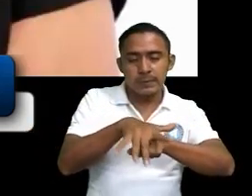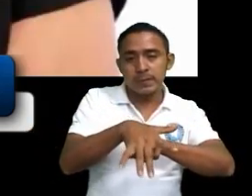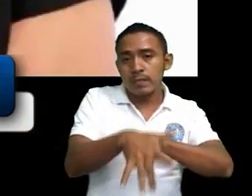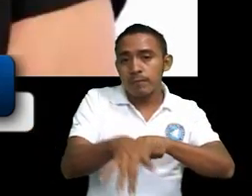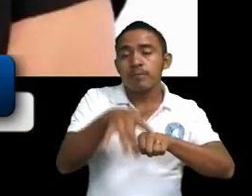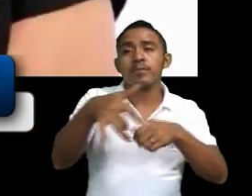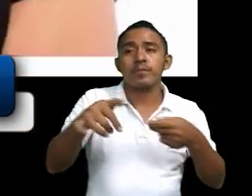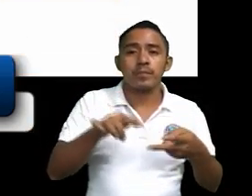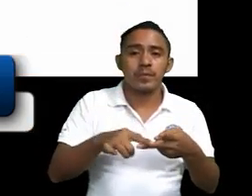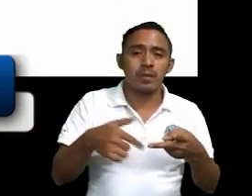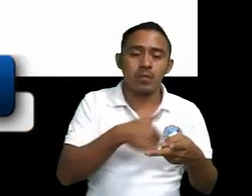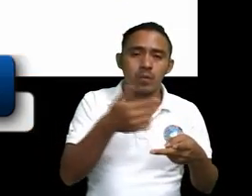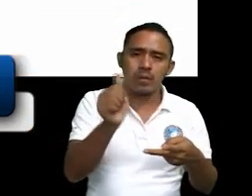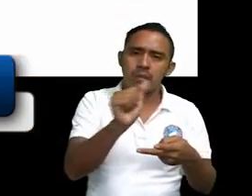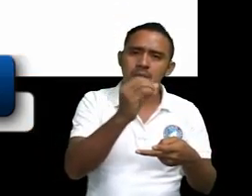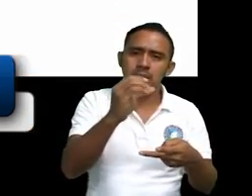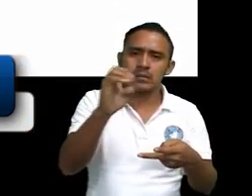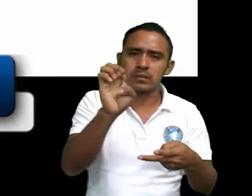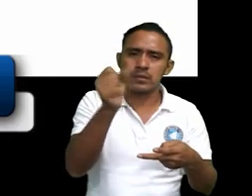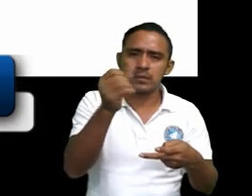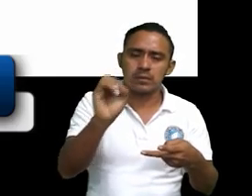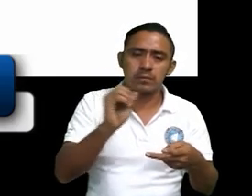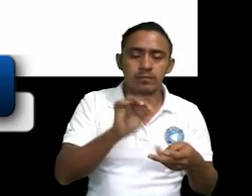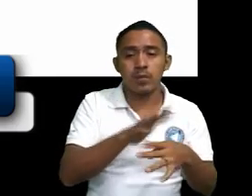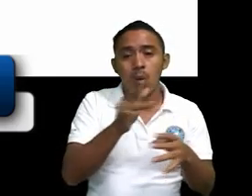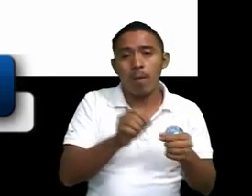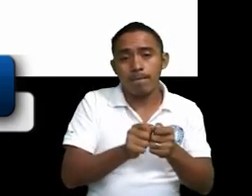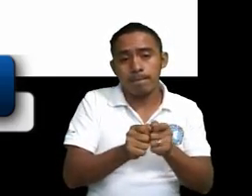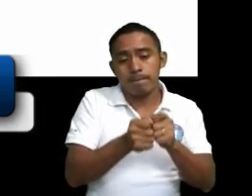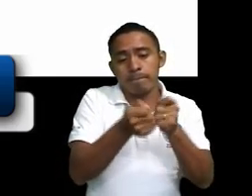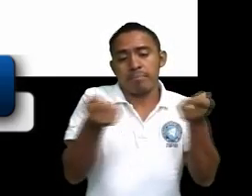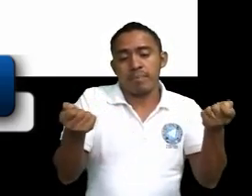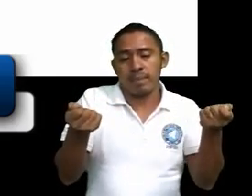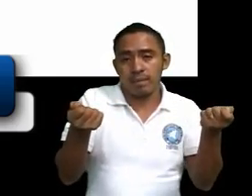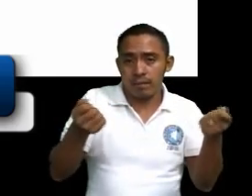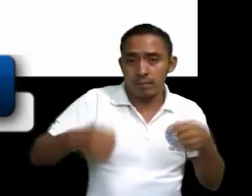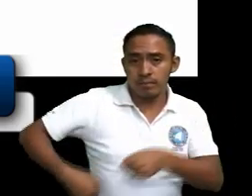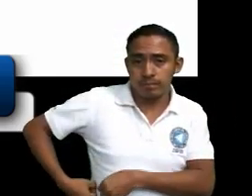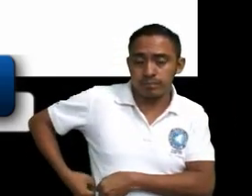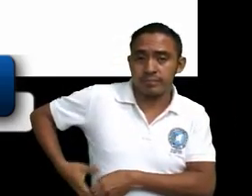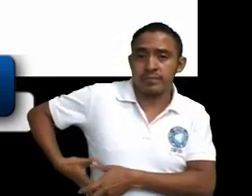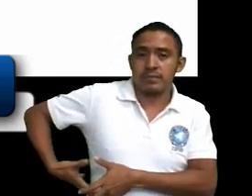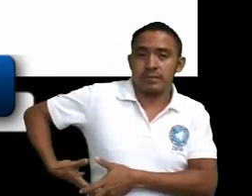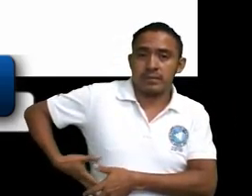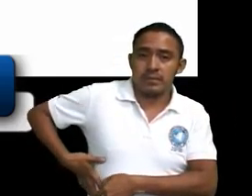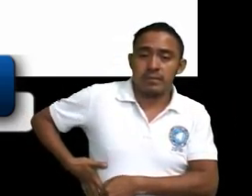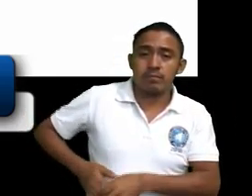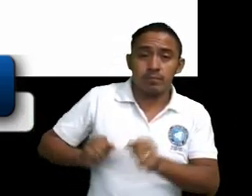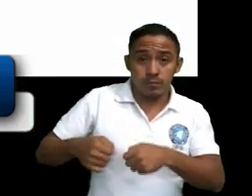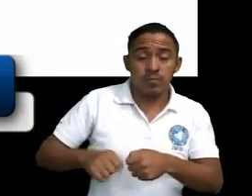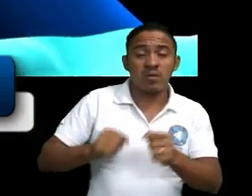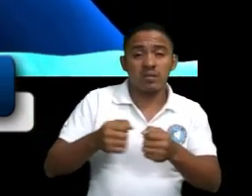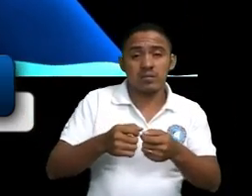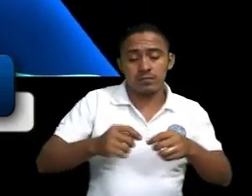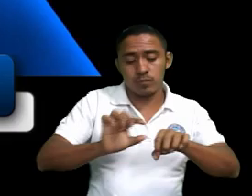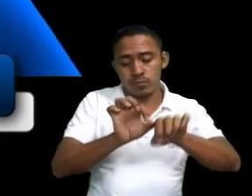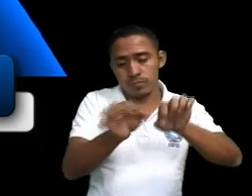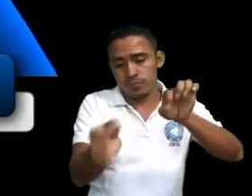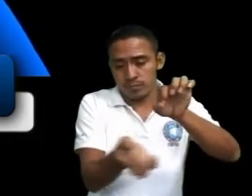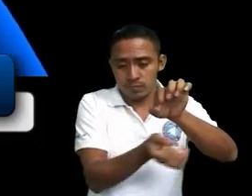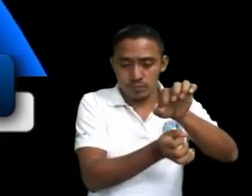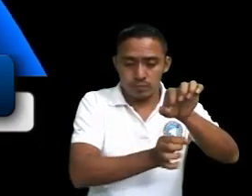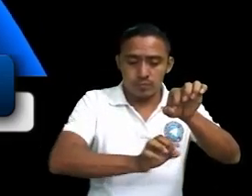que se formen abscesos de la vesícula, o que rompa la pared de la vesícula y rompa también el intestino inclusive. Ah,